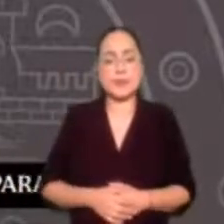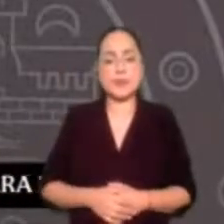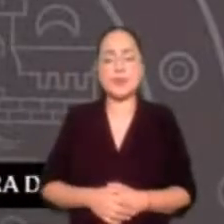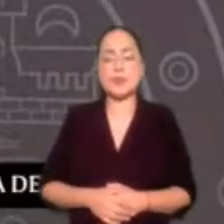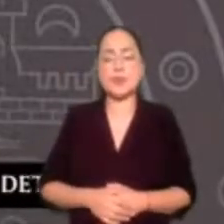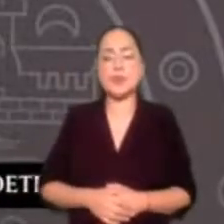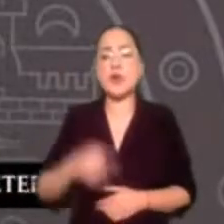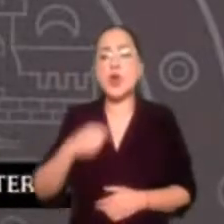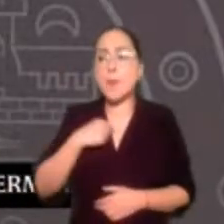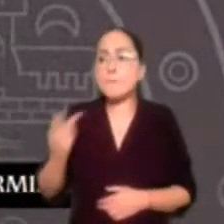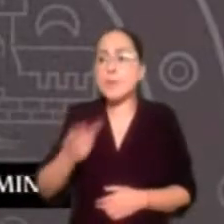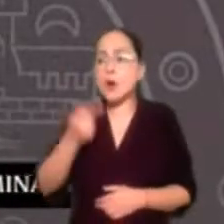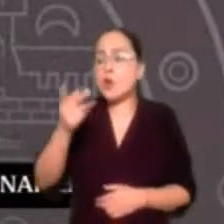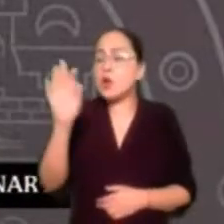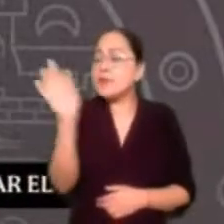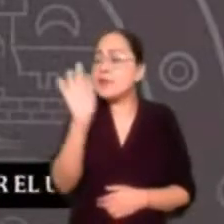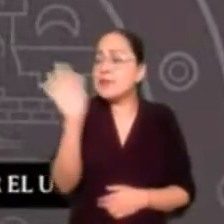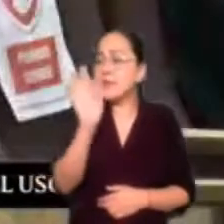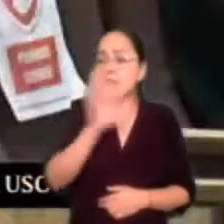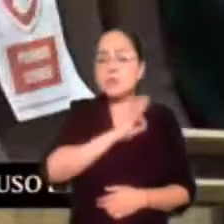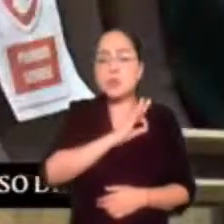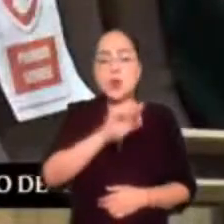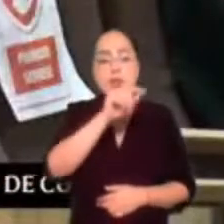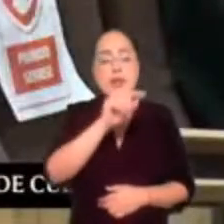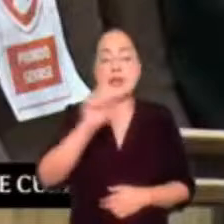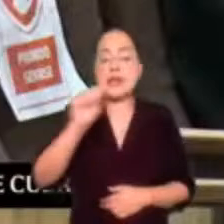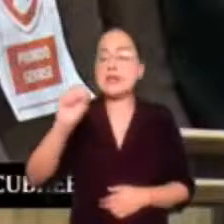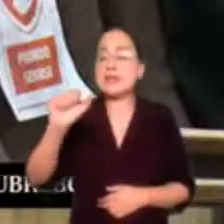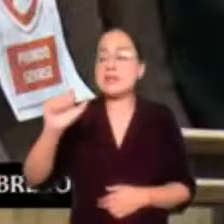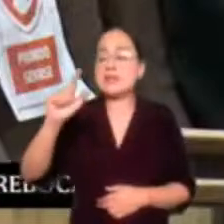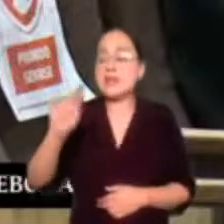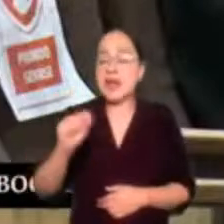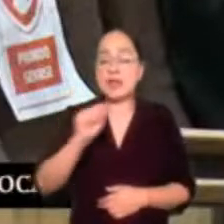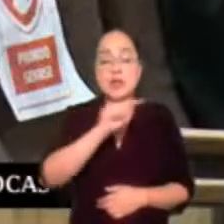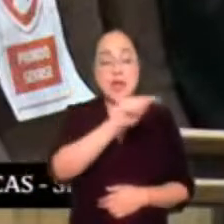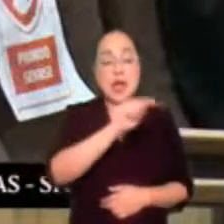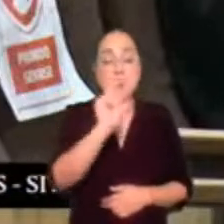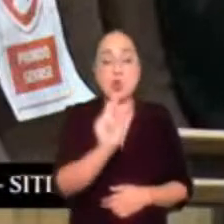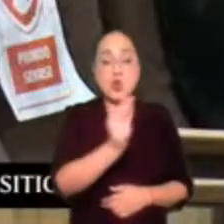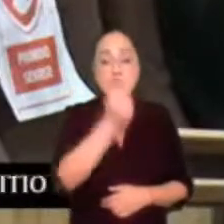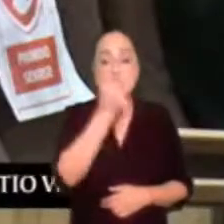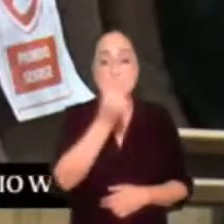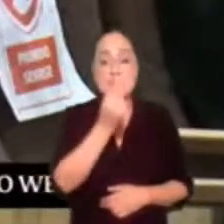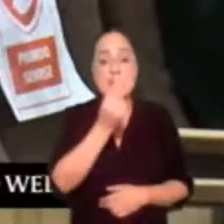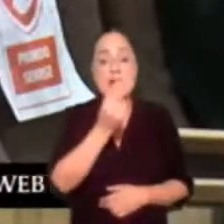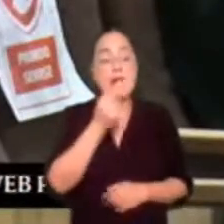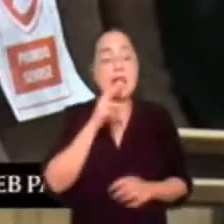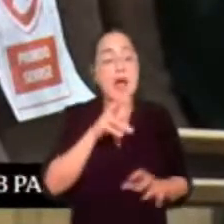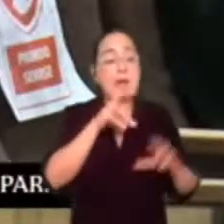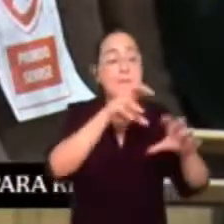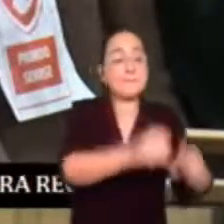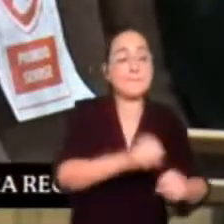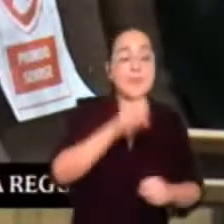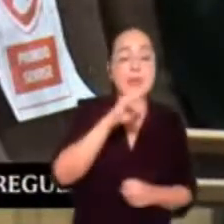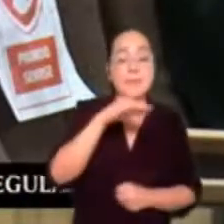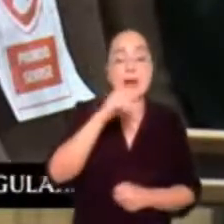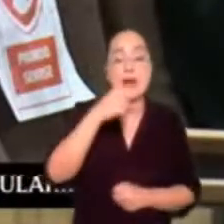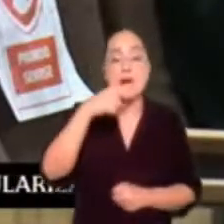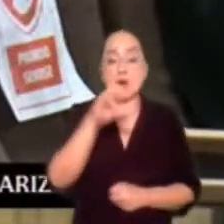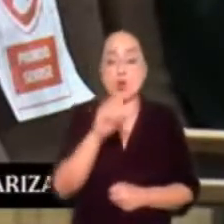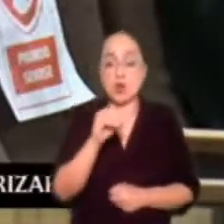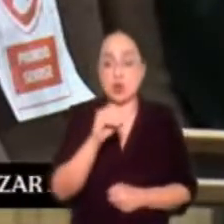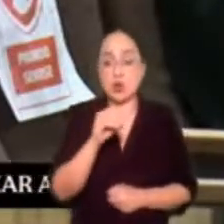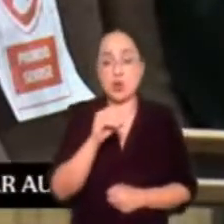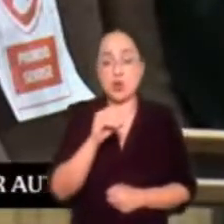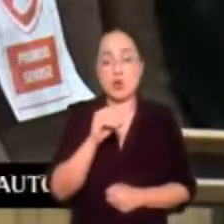existe la posibilidad de un embargo del SAT a la universidad, como ya estuvo a punto de ocurrir hace algunos años en la UCSIN, que tampoco pagaban